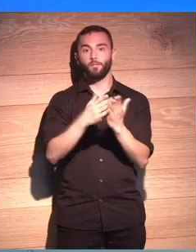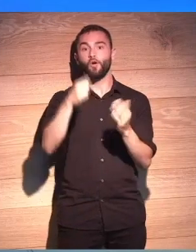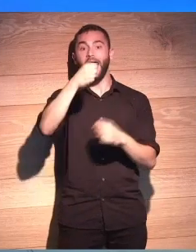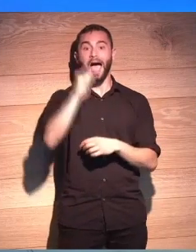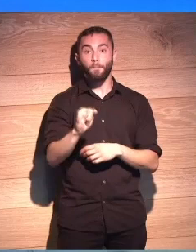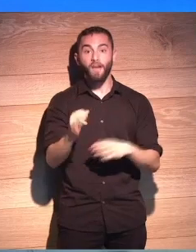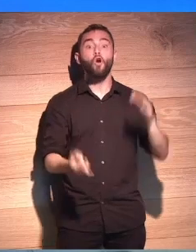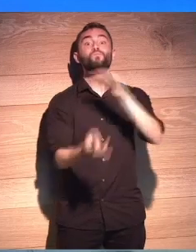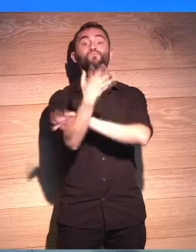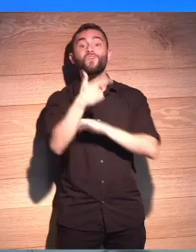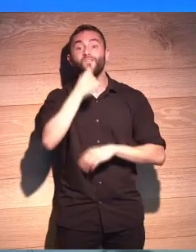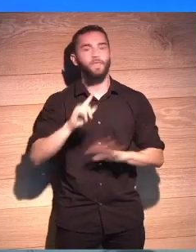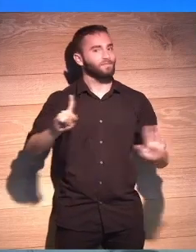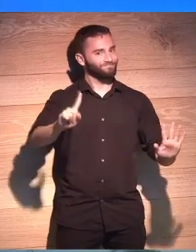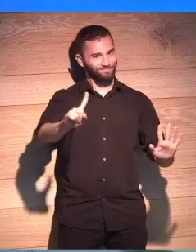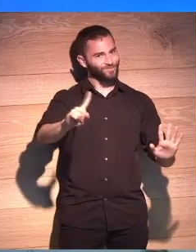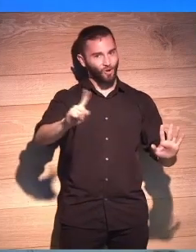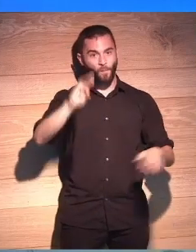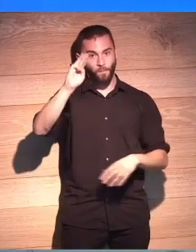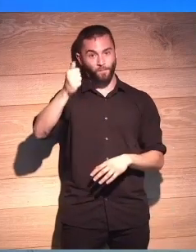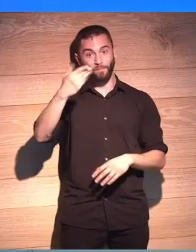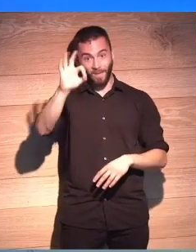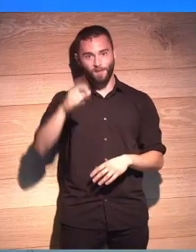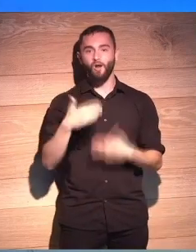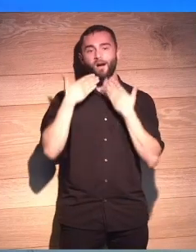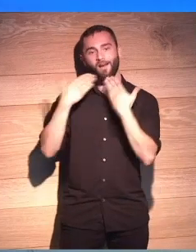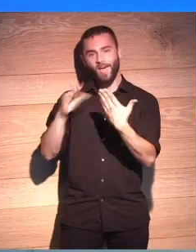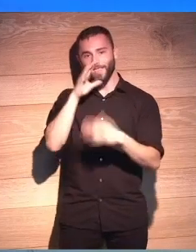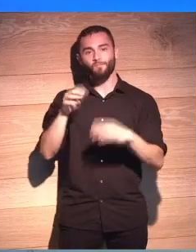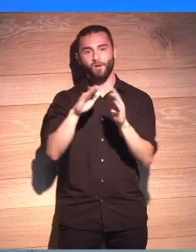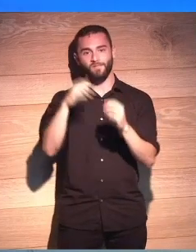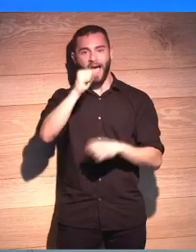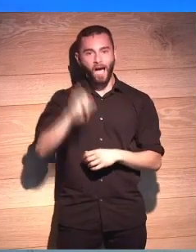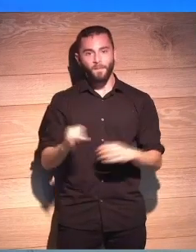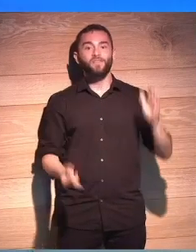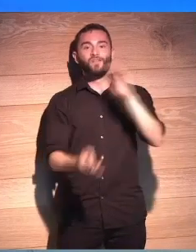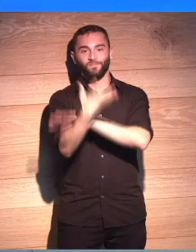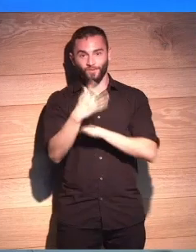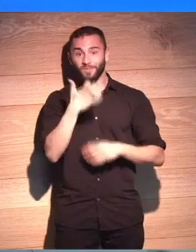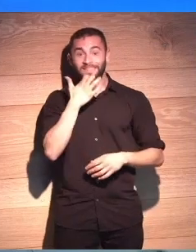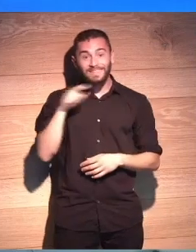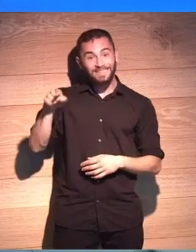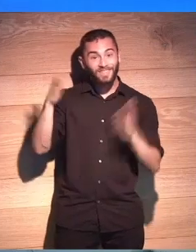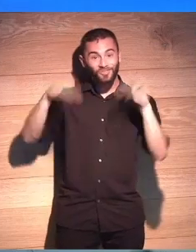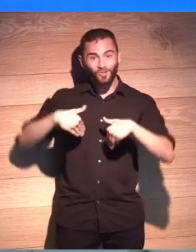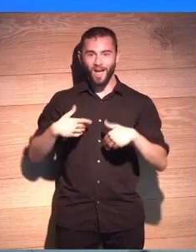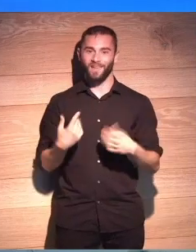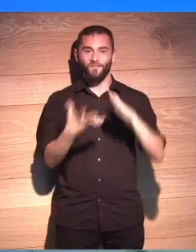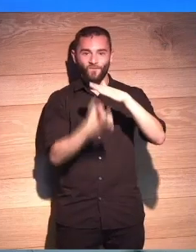¡Ja! Bueno, si no llego a tener a Pablo Berraondo, es que todavía está en las fotocopias y corrigiéndolo en papel. Así